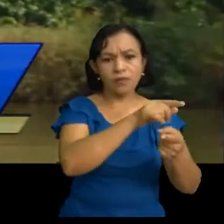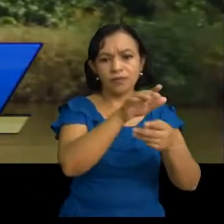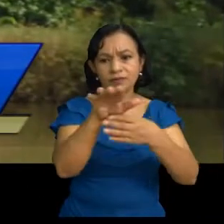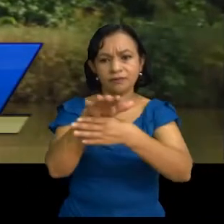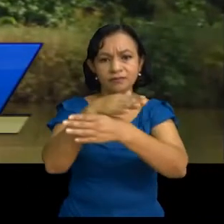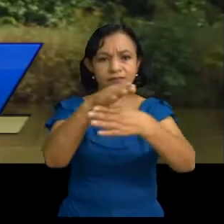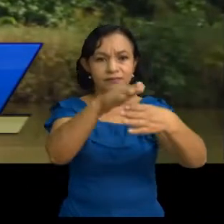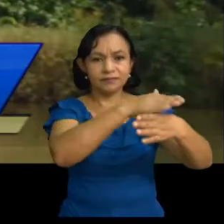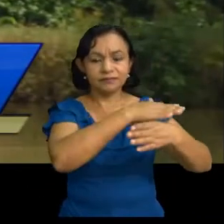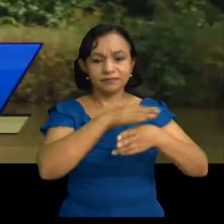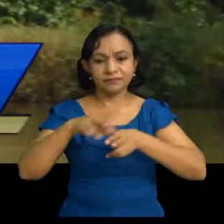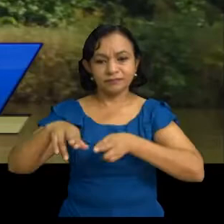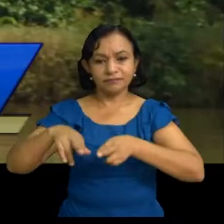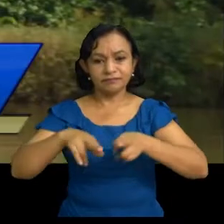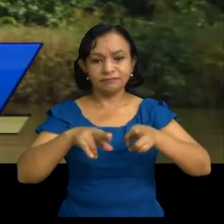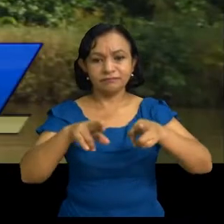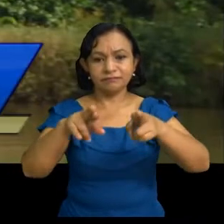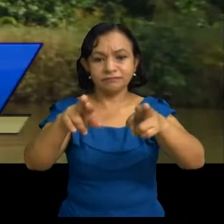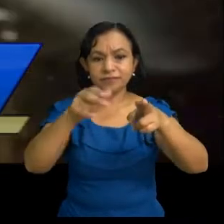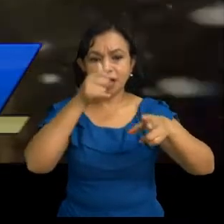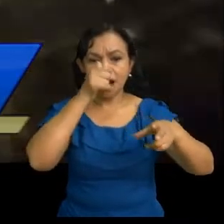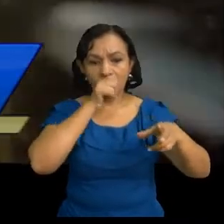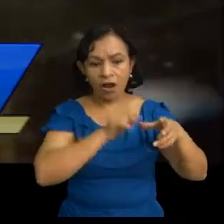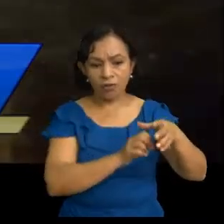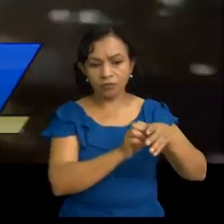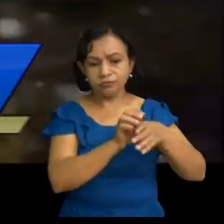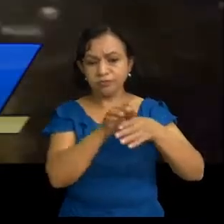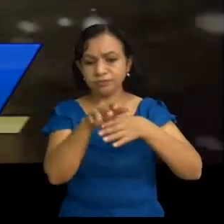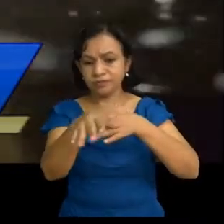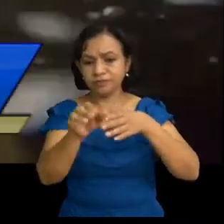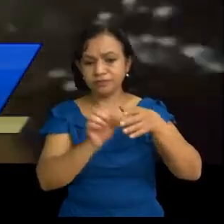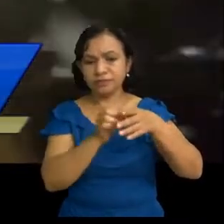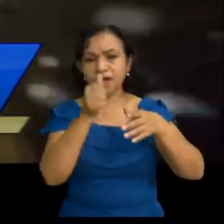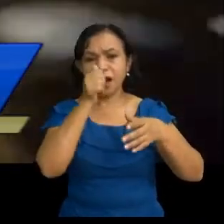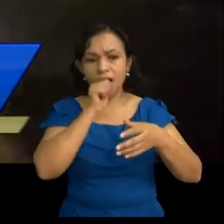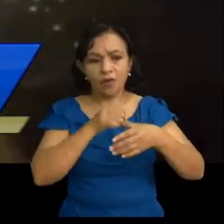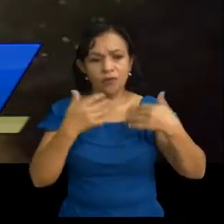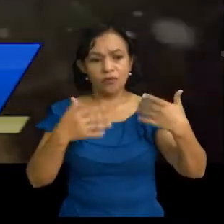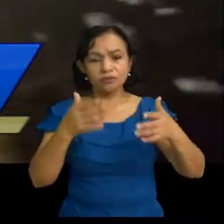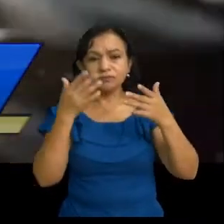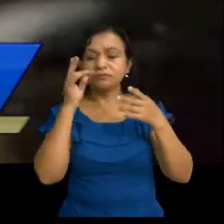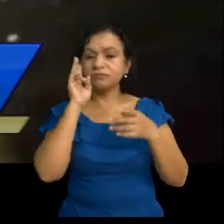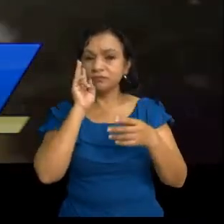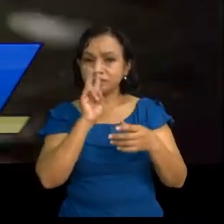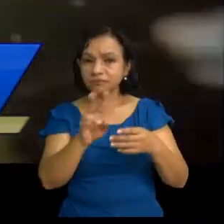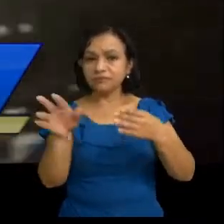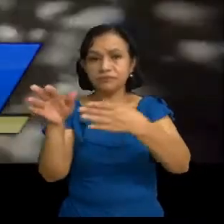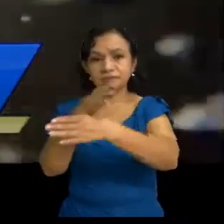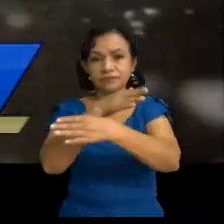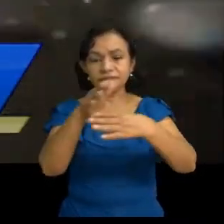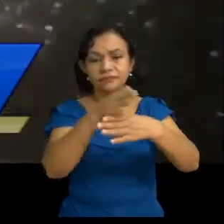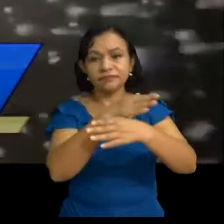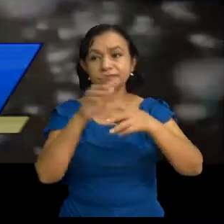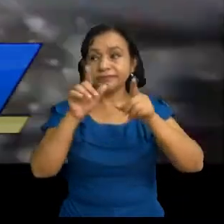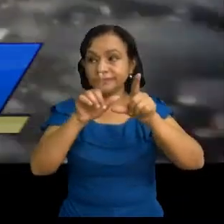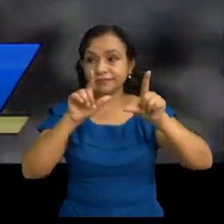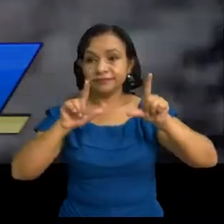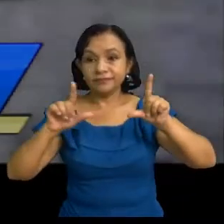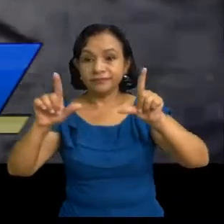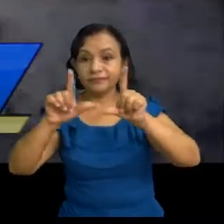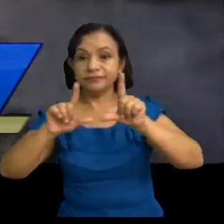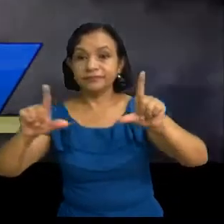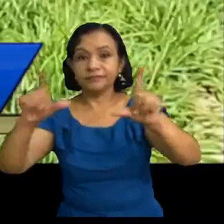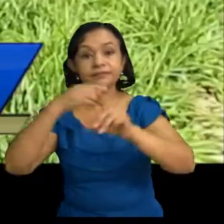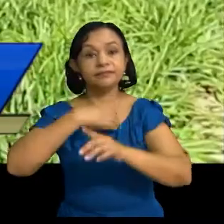tienen ríos tienen ojos de agua está diversificado y por supuesto tienen su área que destina